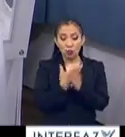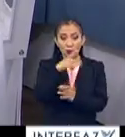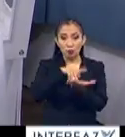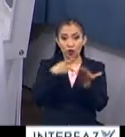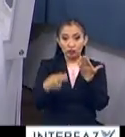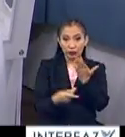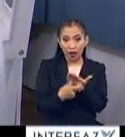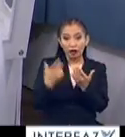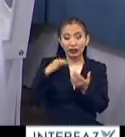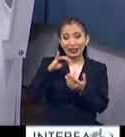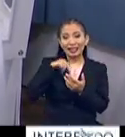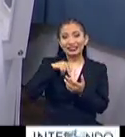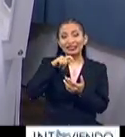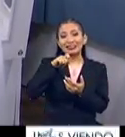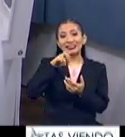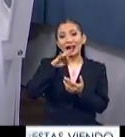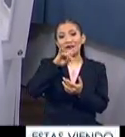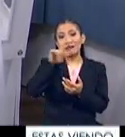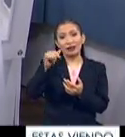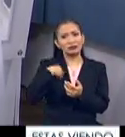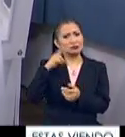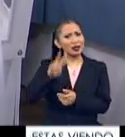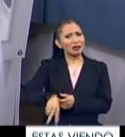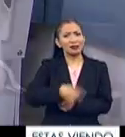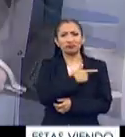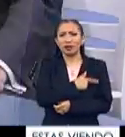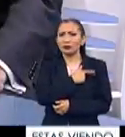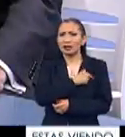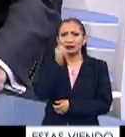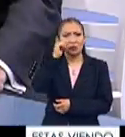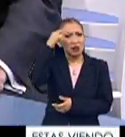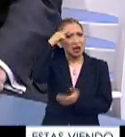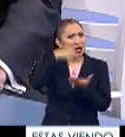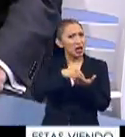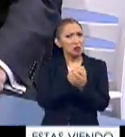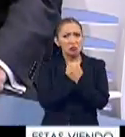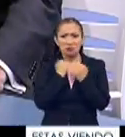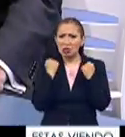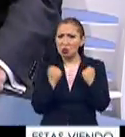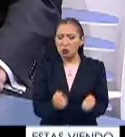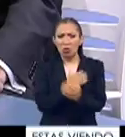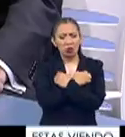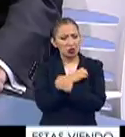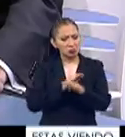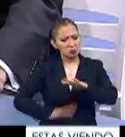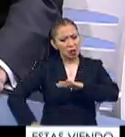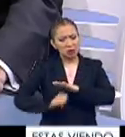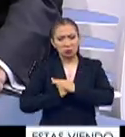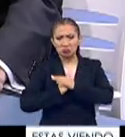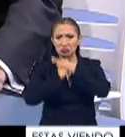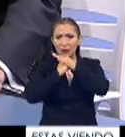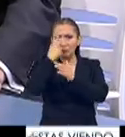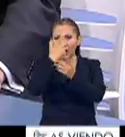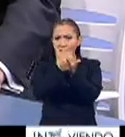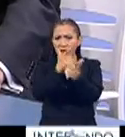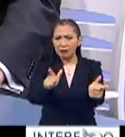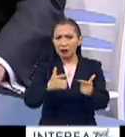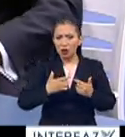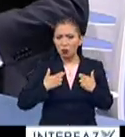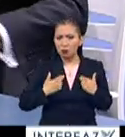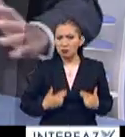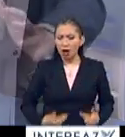proyecto de Interfaz. Pues encantado, Omar. La verdad es que siempre he sido un convencido de que la educación como herramienta fundamental para las libertades